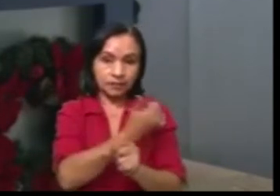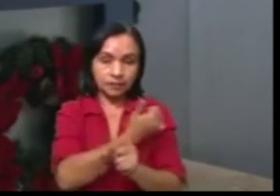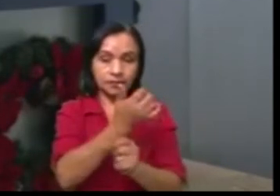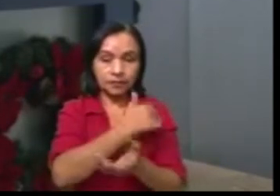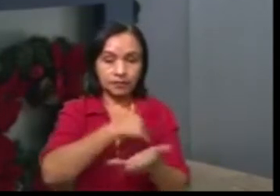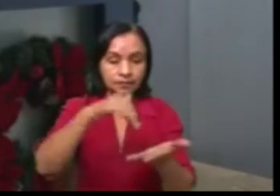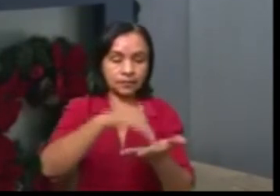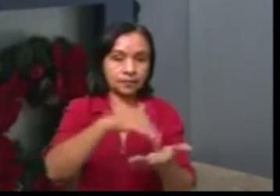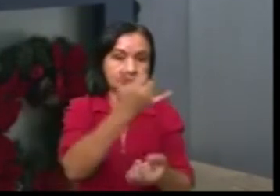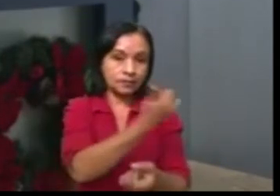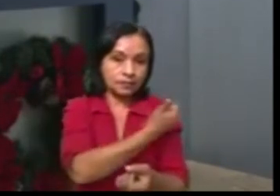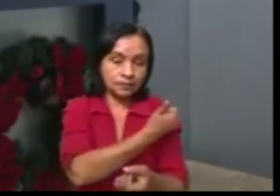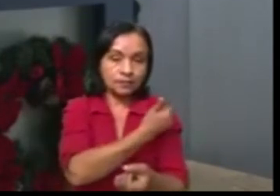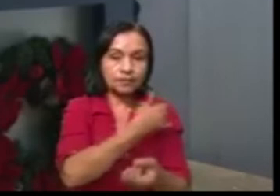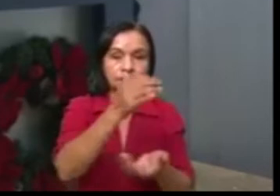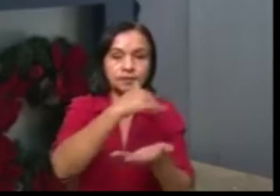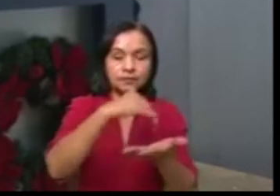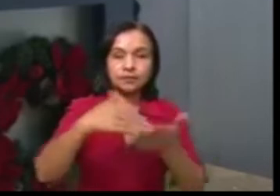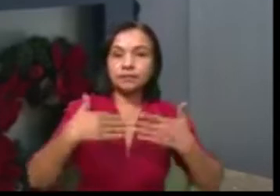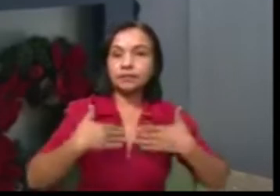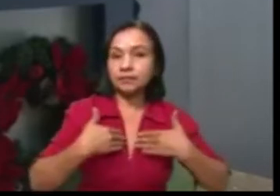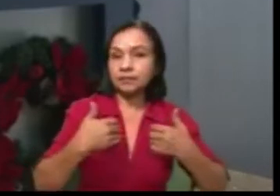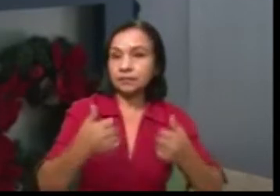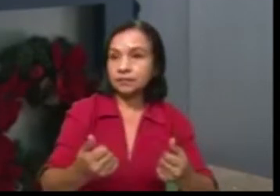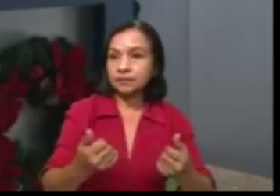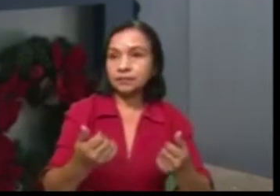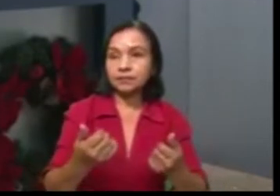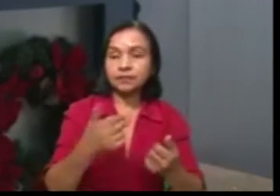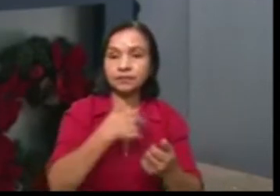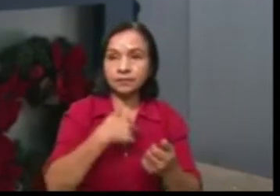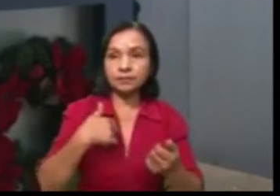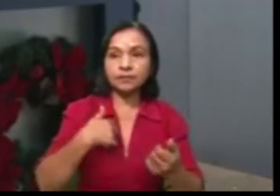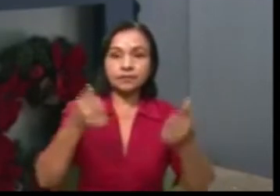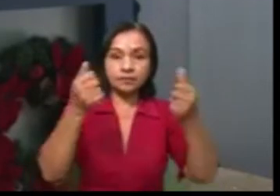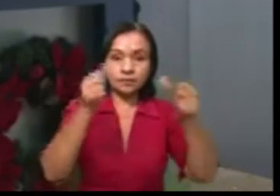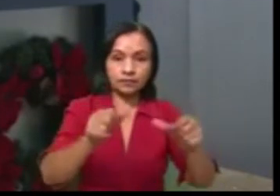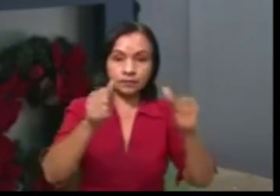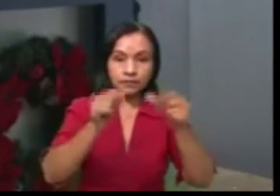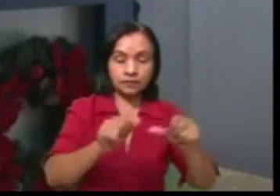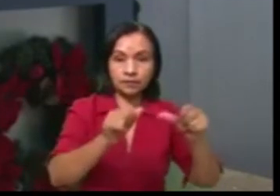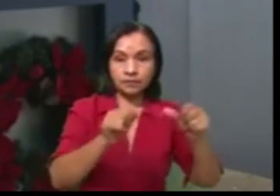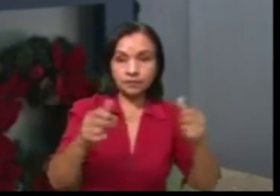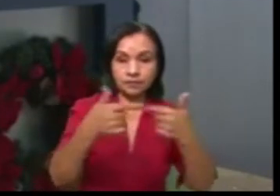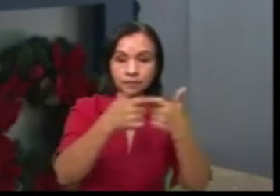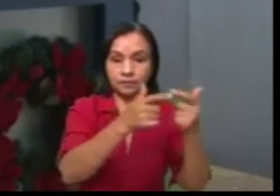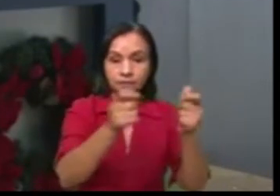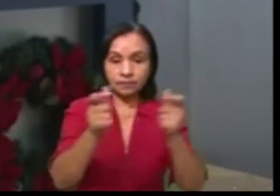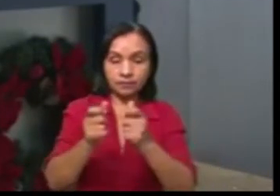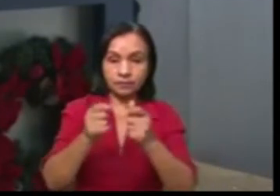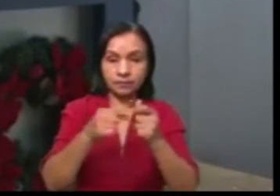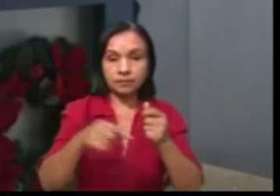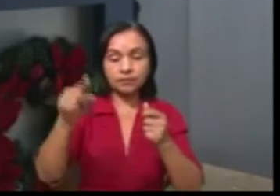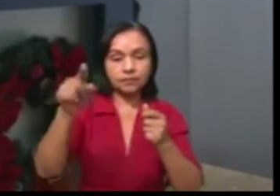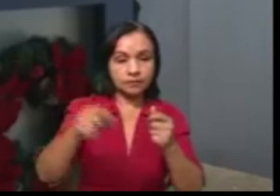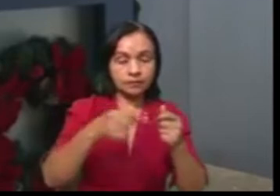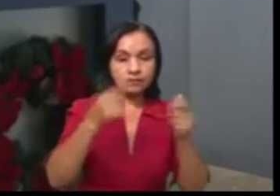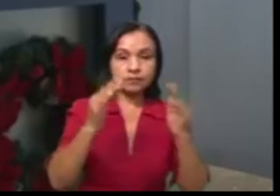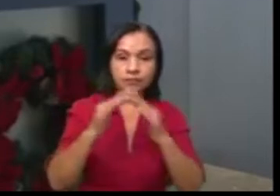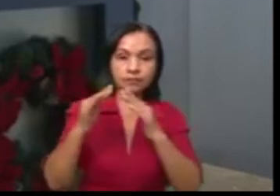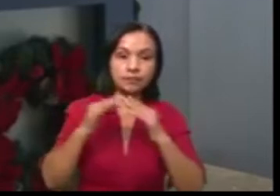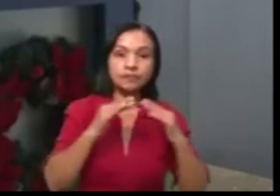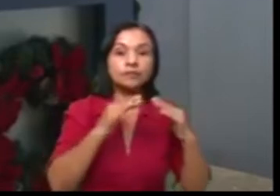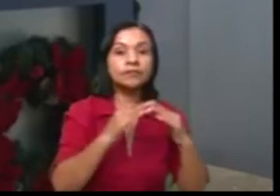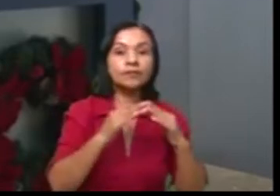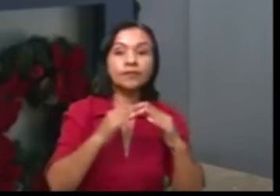centros, hospitales, puestos de salud. Hemos establecido puntos en la comunidad, en las brigadas que van y regresan el mismo día. Y